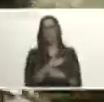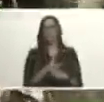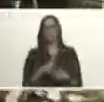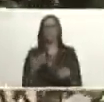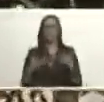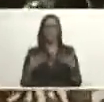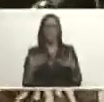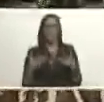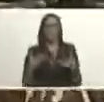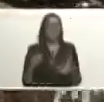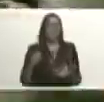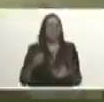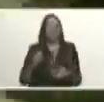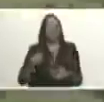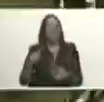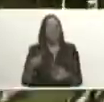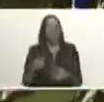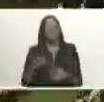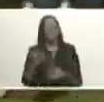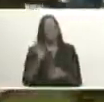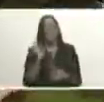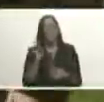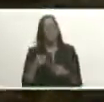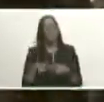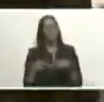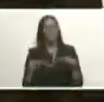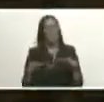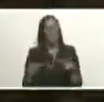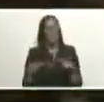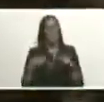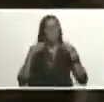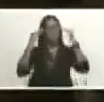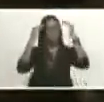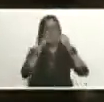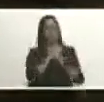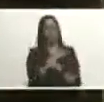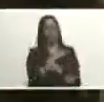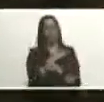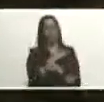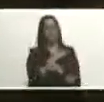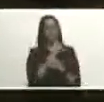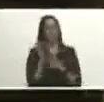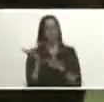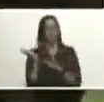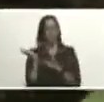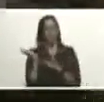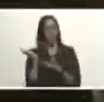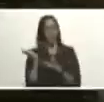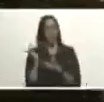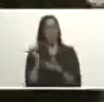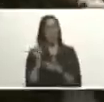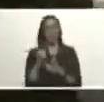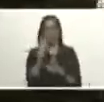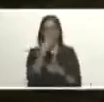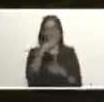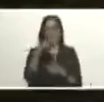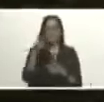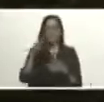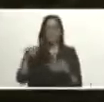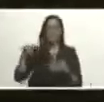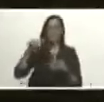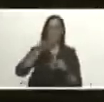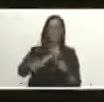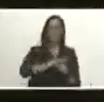como lo podemos exponer de este lado, mi comandante en jefe, con las vistas aéreas. Correcto.